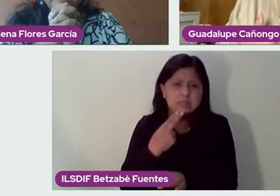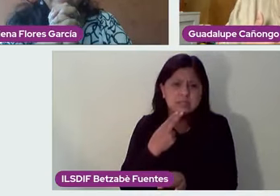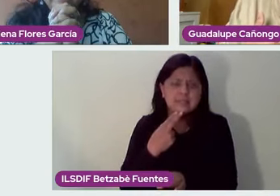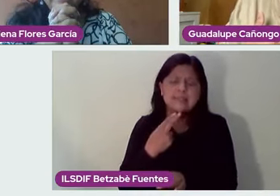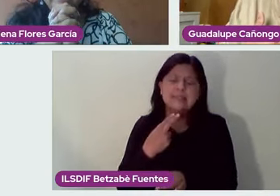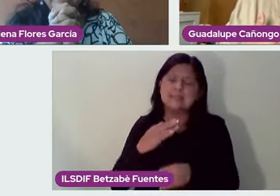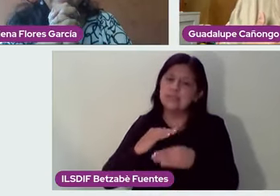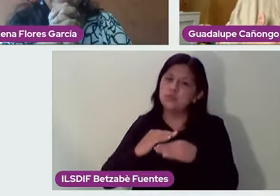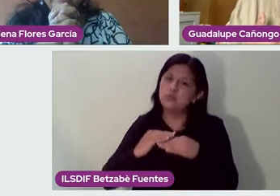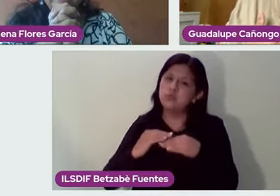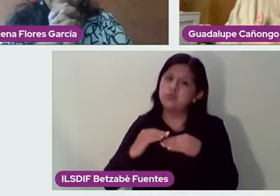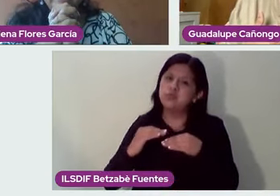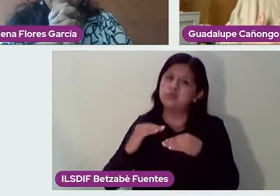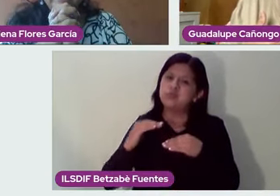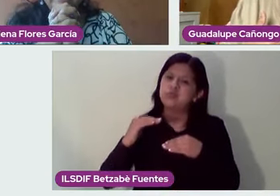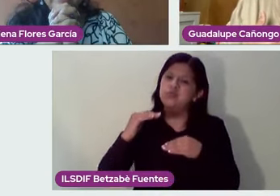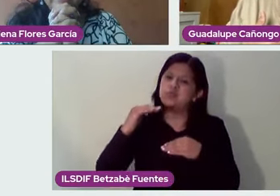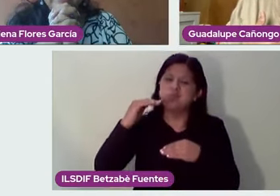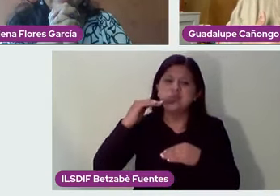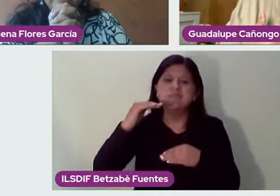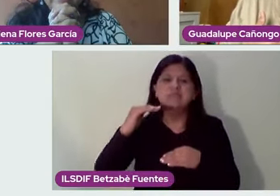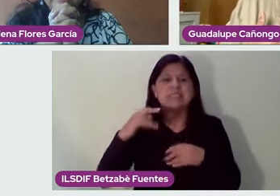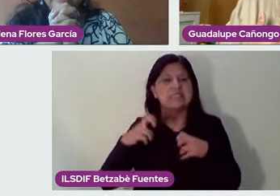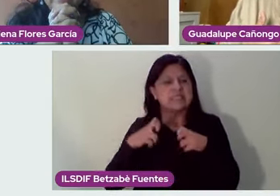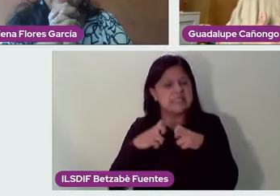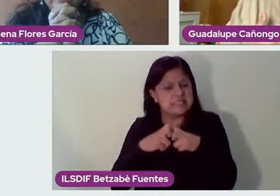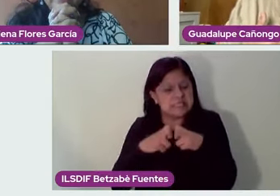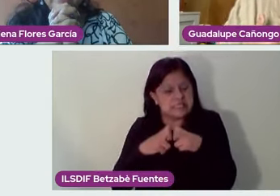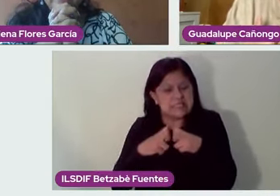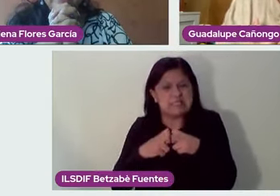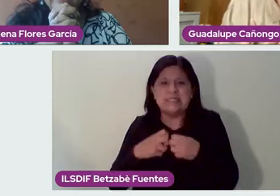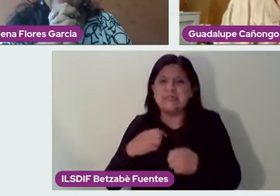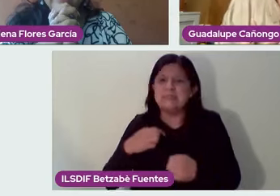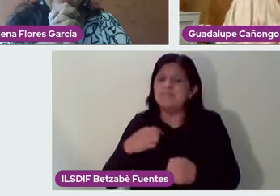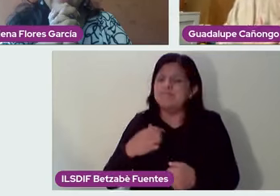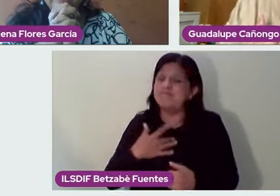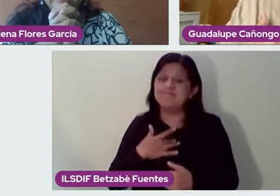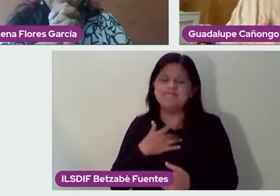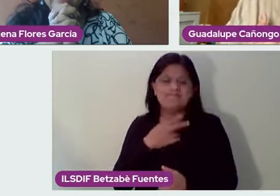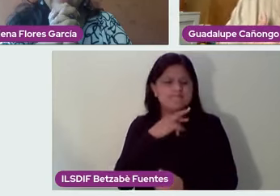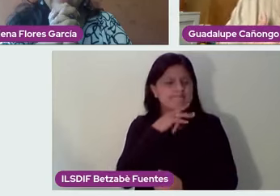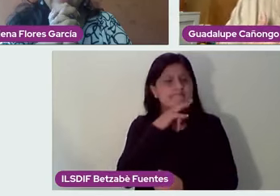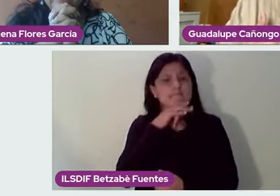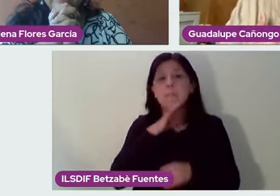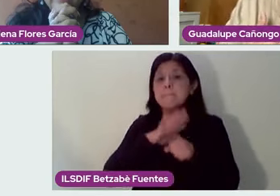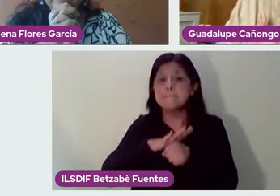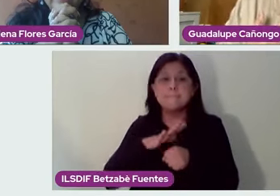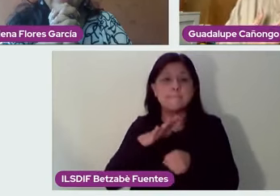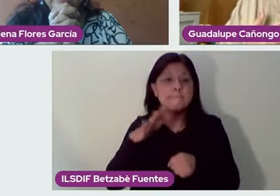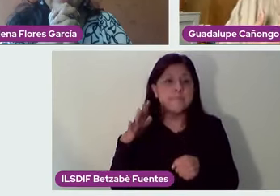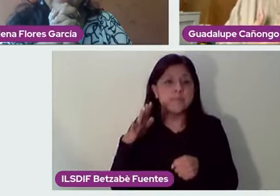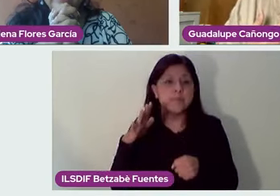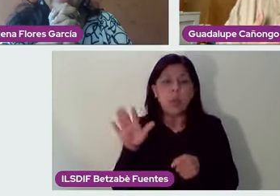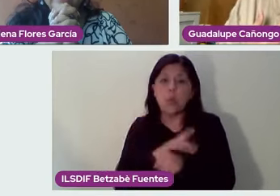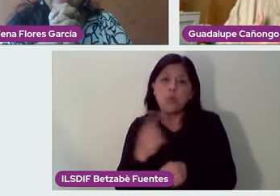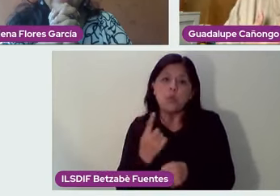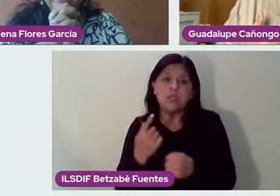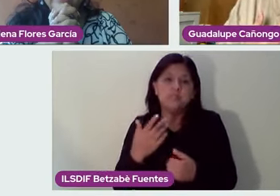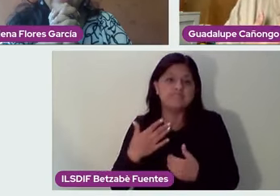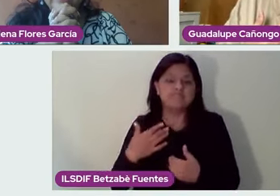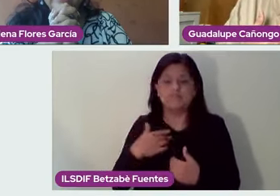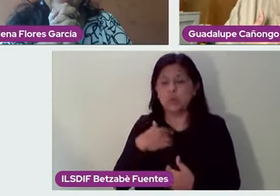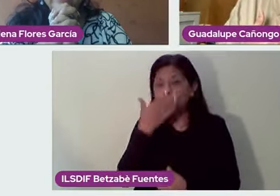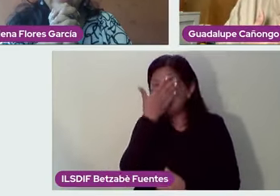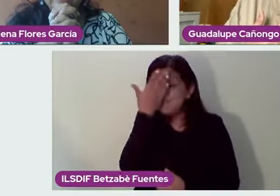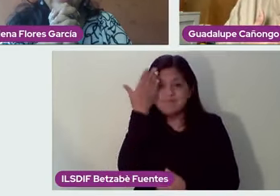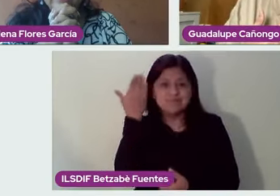¿no? Si de por sí ya dije que me cuesta trabajo, porque no tengo experiencia, porque nunca lo he hecho, me siento el doble de